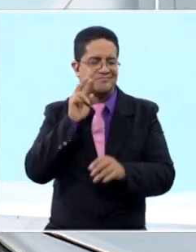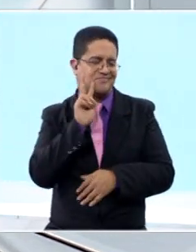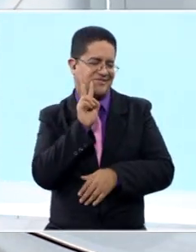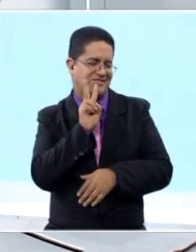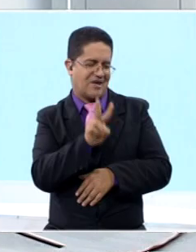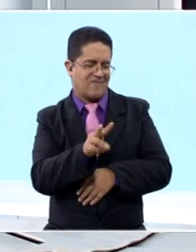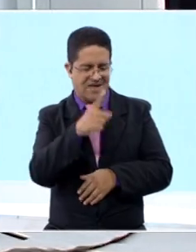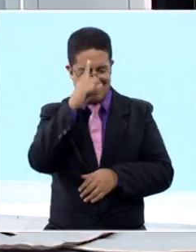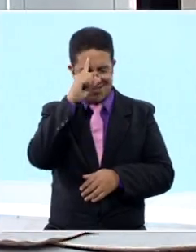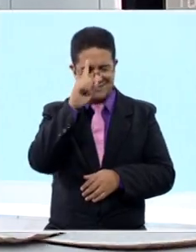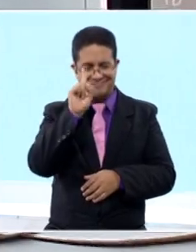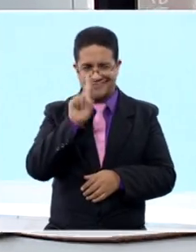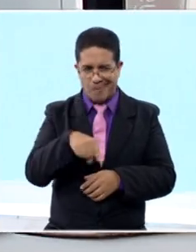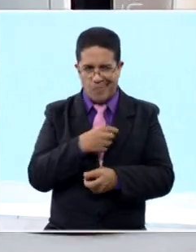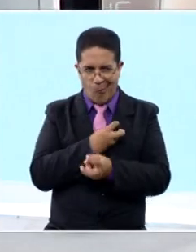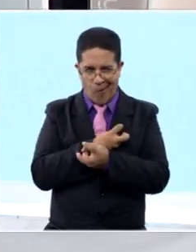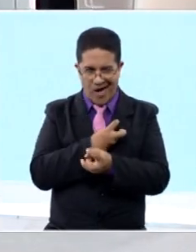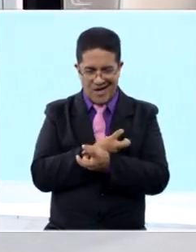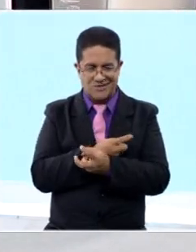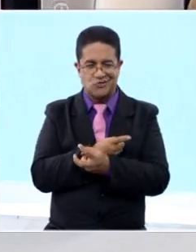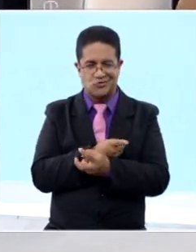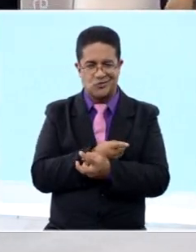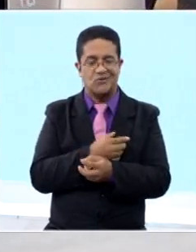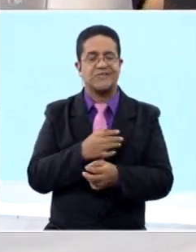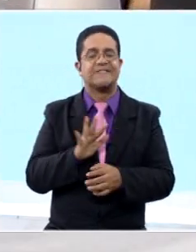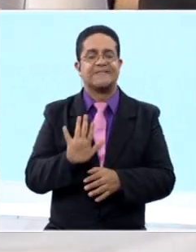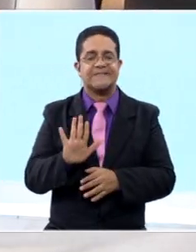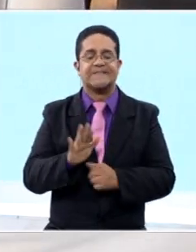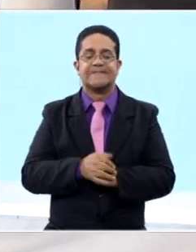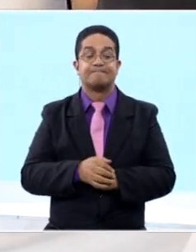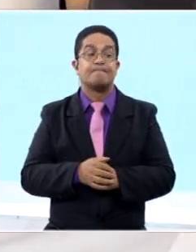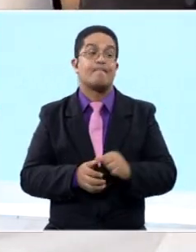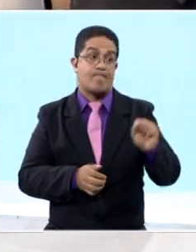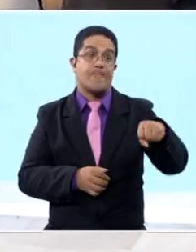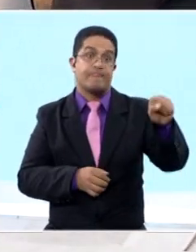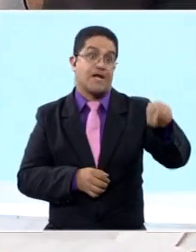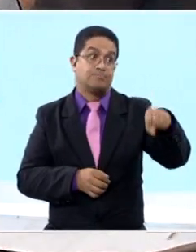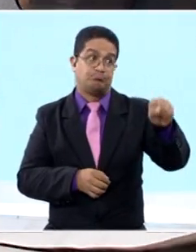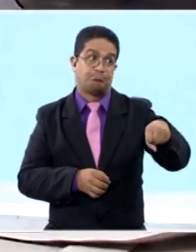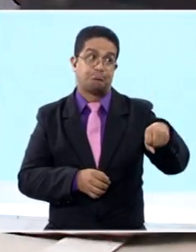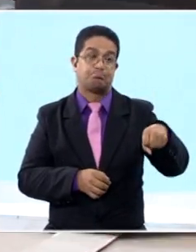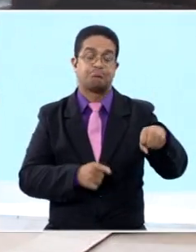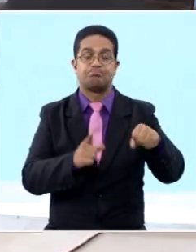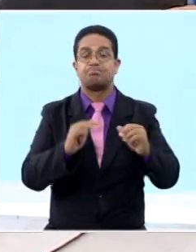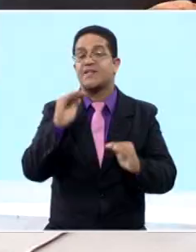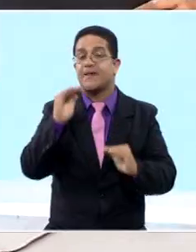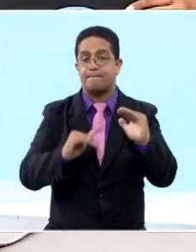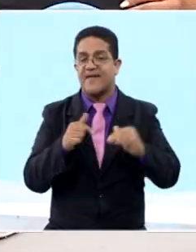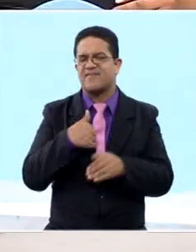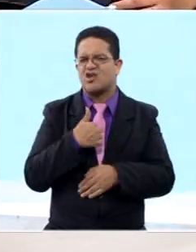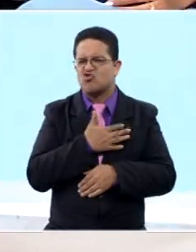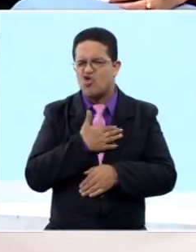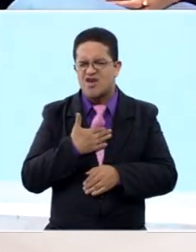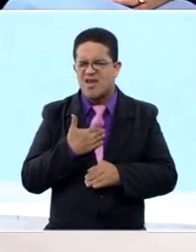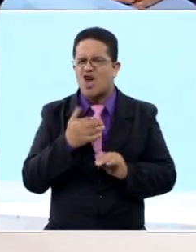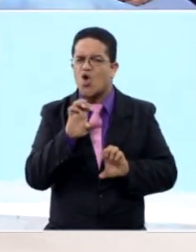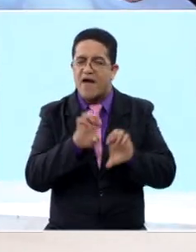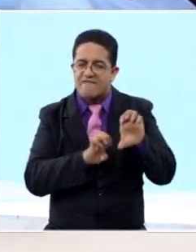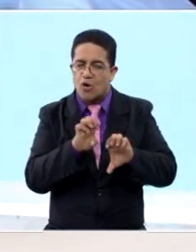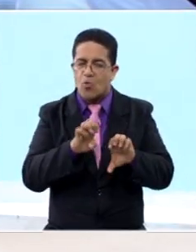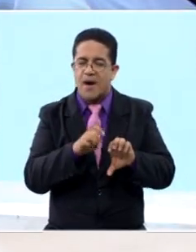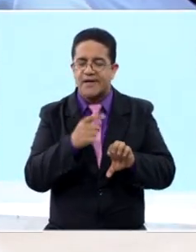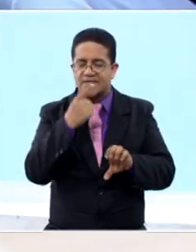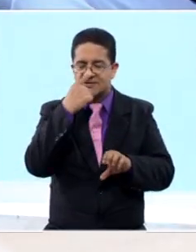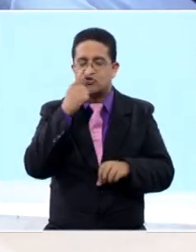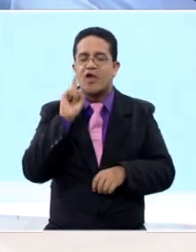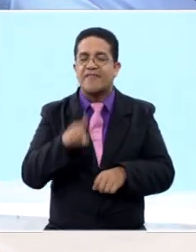pero también la parte ósea en la cual se puede hacer diferentes estudios. Sí, efectivamente, dependiendo de lo que yo quiera evaluar, yo tengo que utilizar